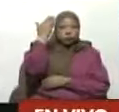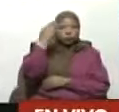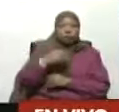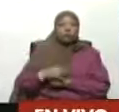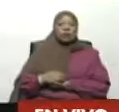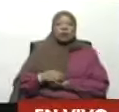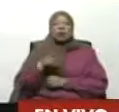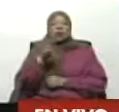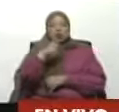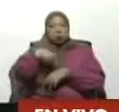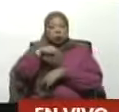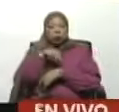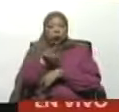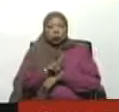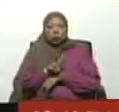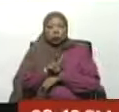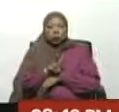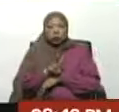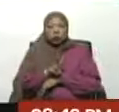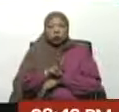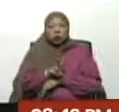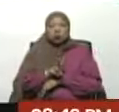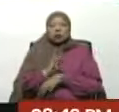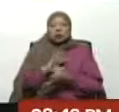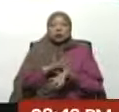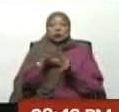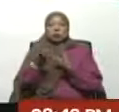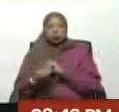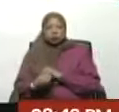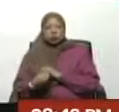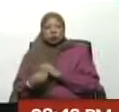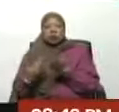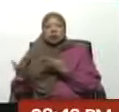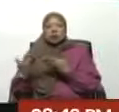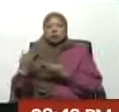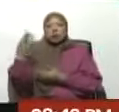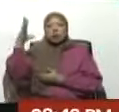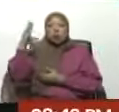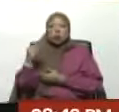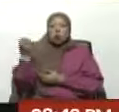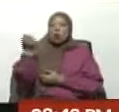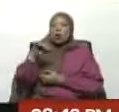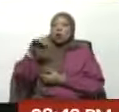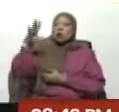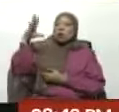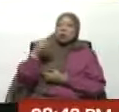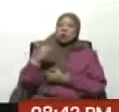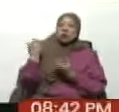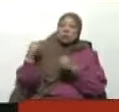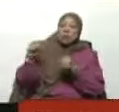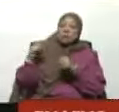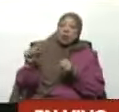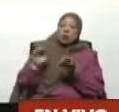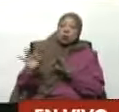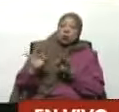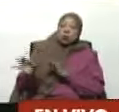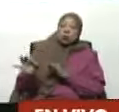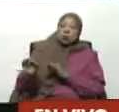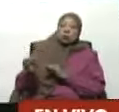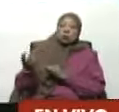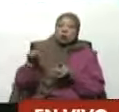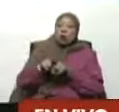En 2 horas la repusimos, repusimos el servicio. En 2 horas, porque estamos entrenaditos, como